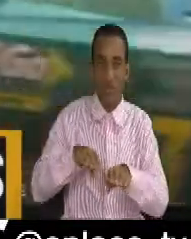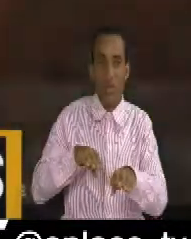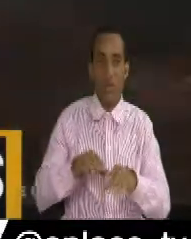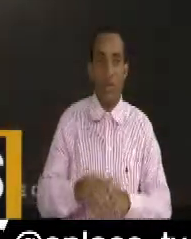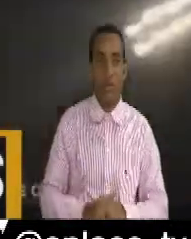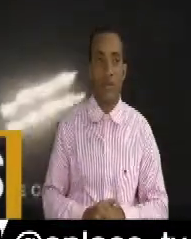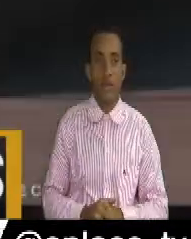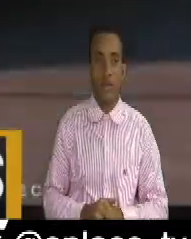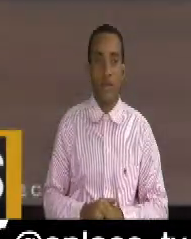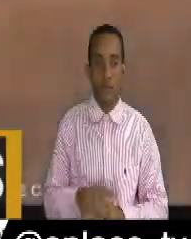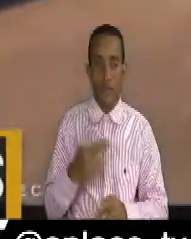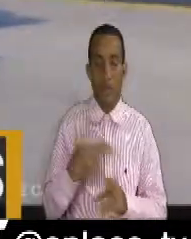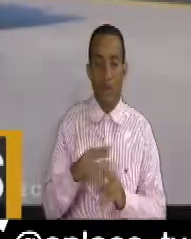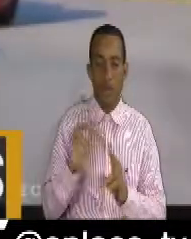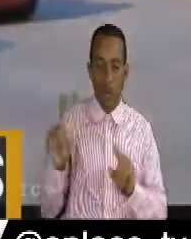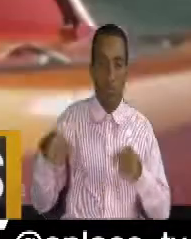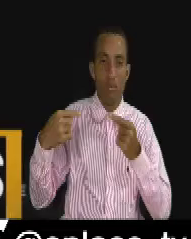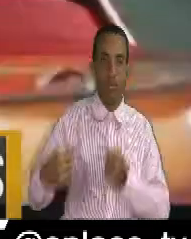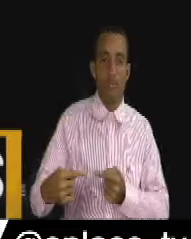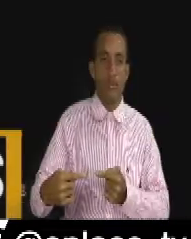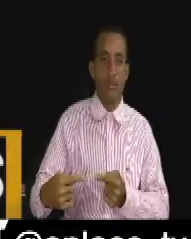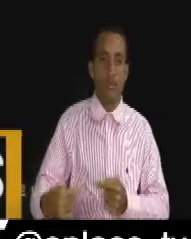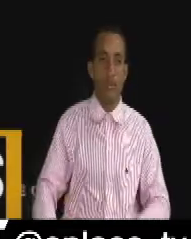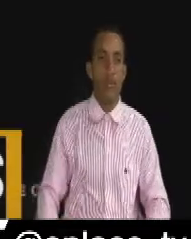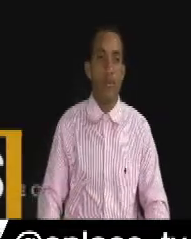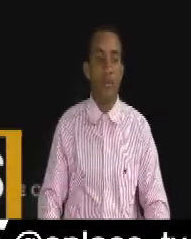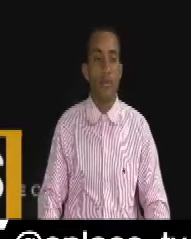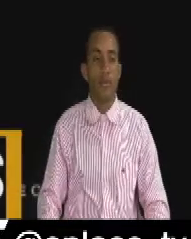Te veo muy pronto, Storm.